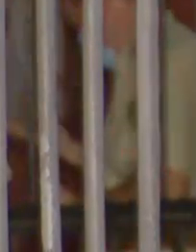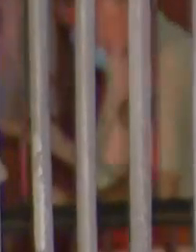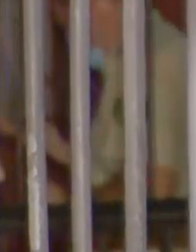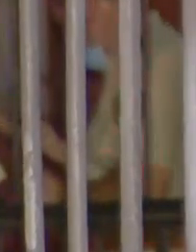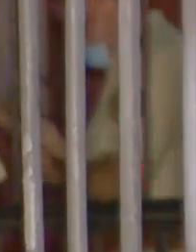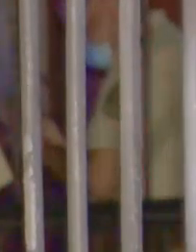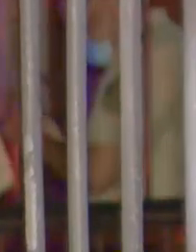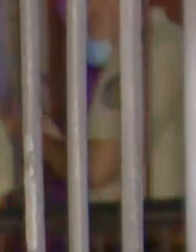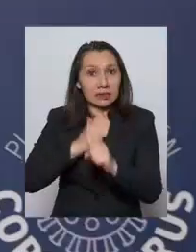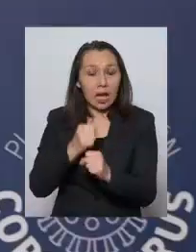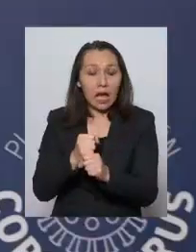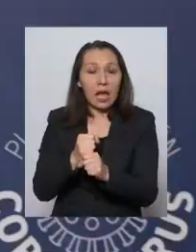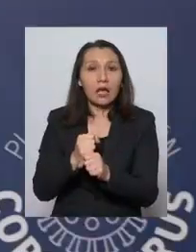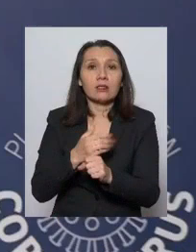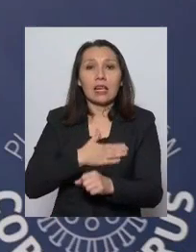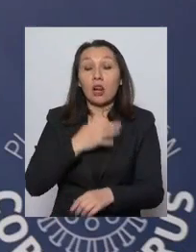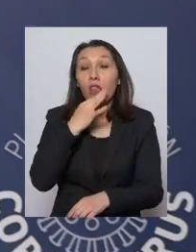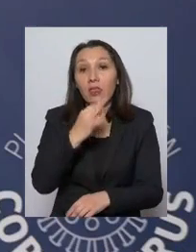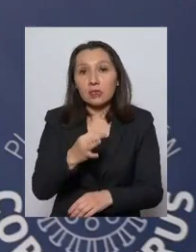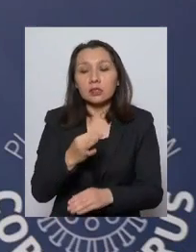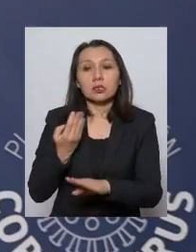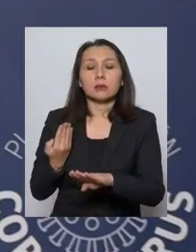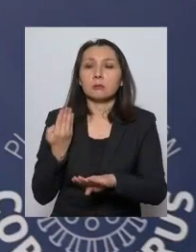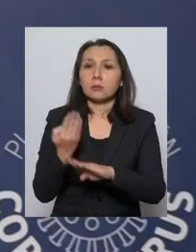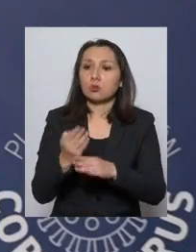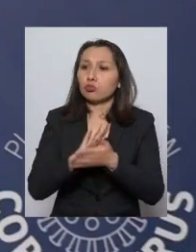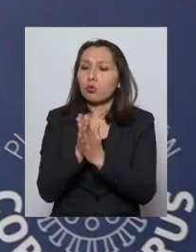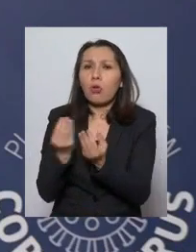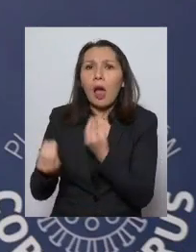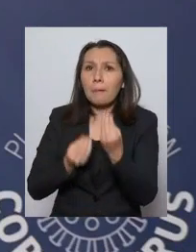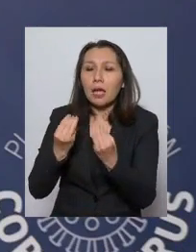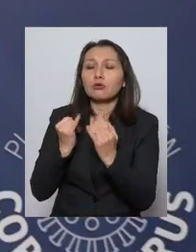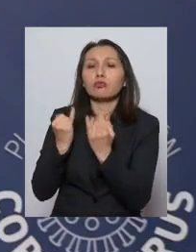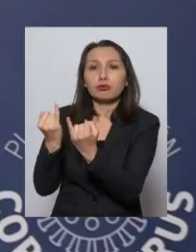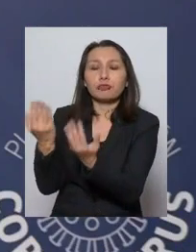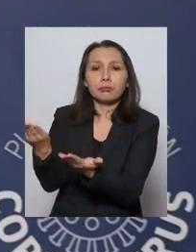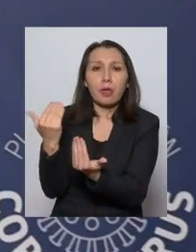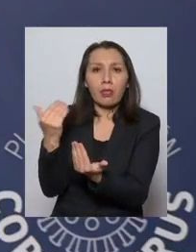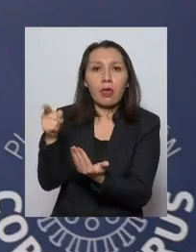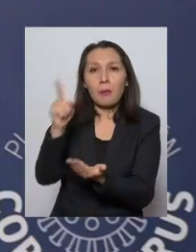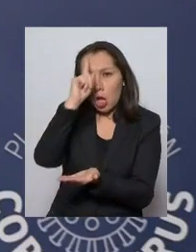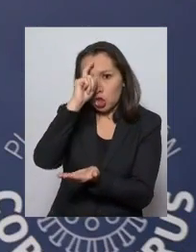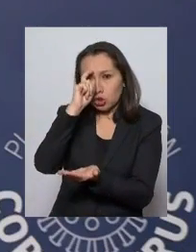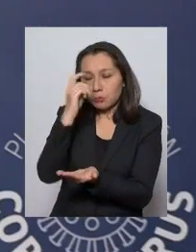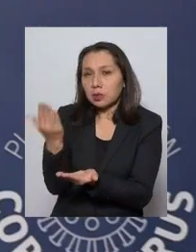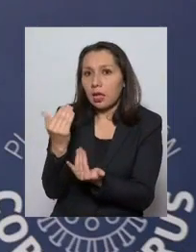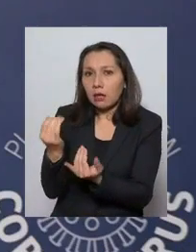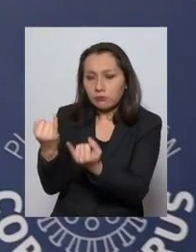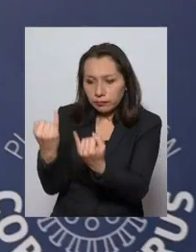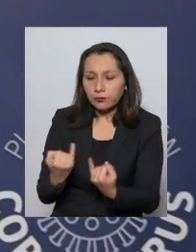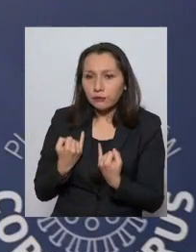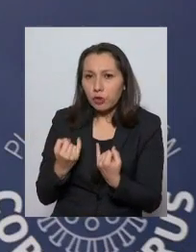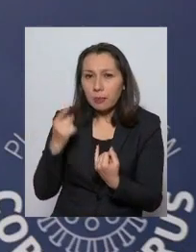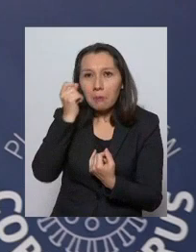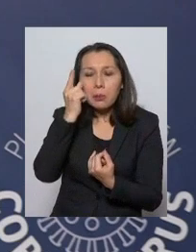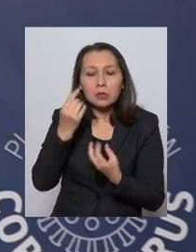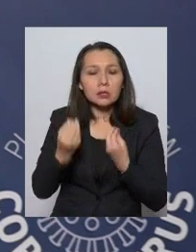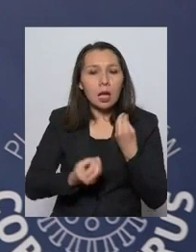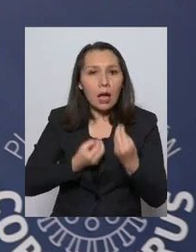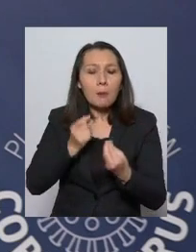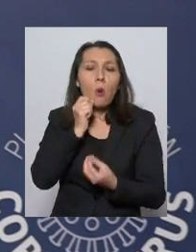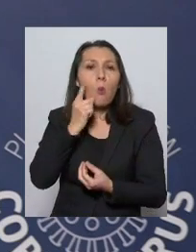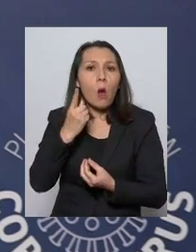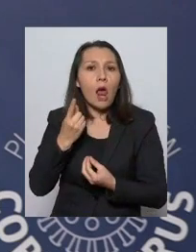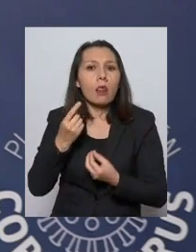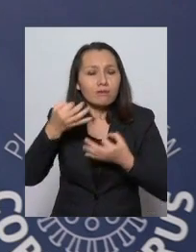solicitó antecedentes. Quiero decirle que se han solicitado todos los antecedentes al hospital para poder conocer cuál